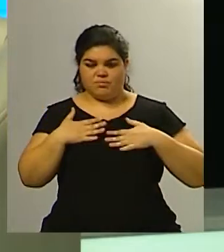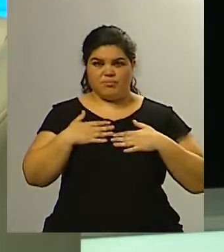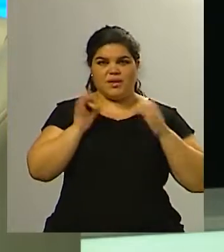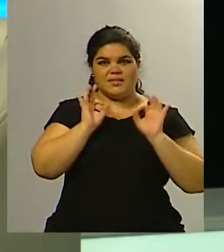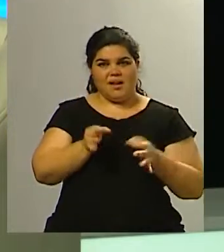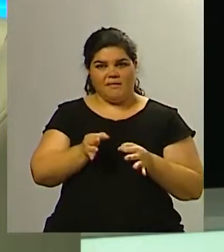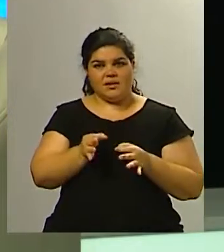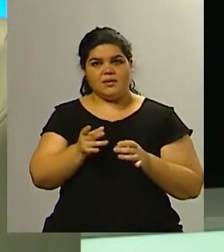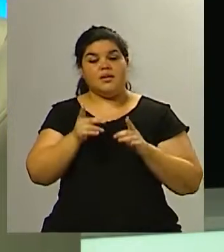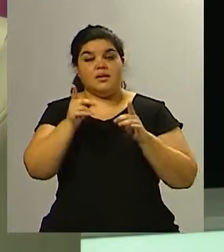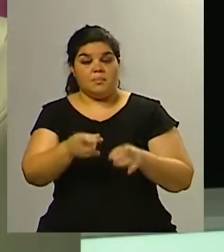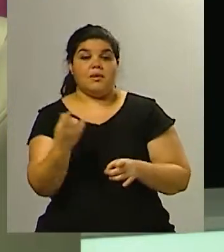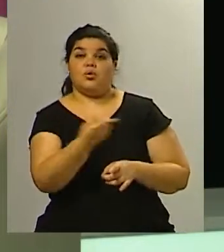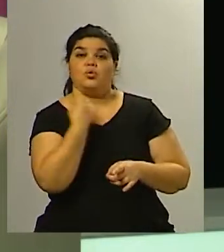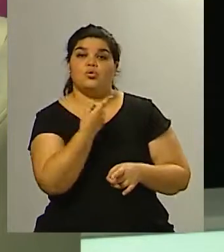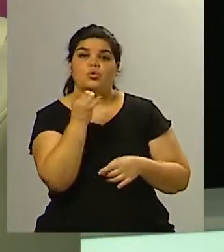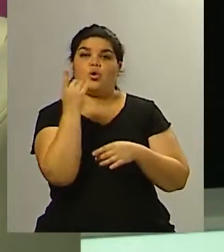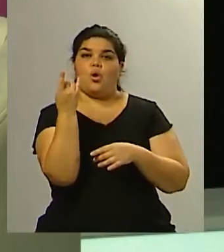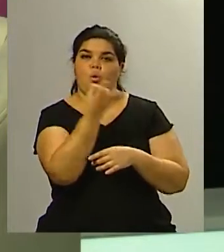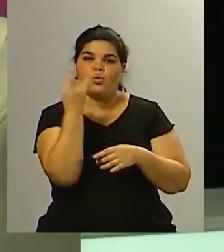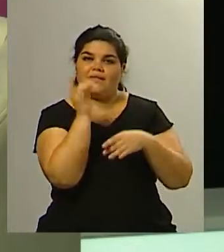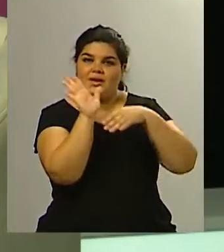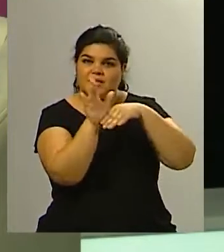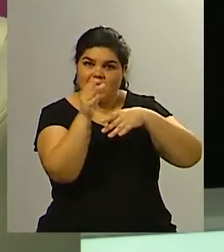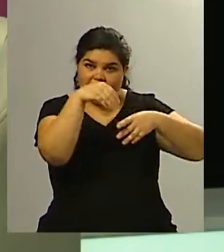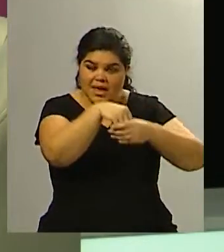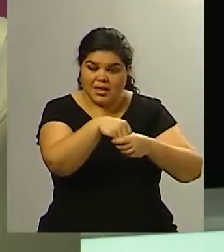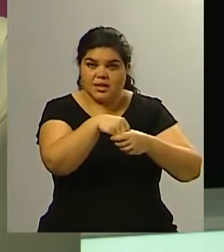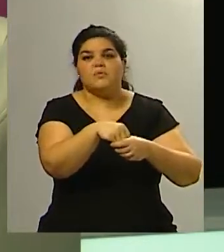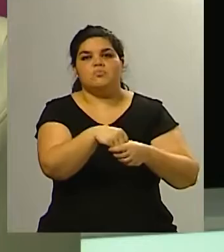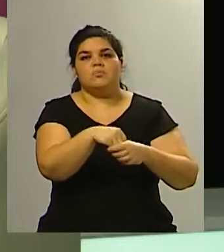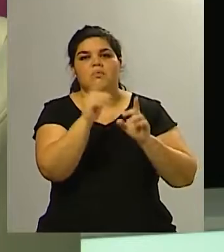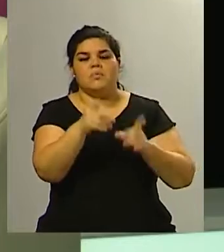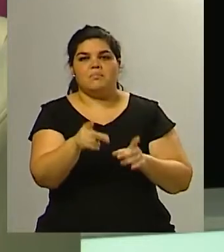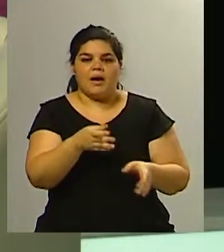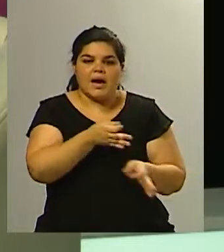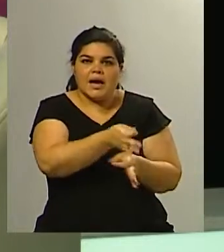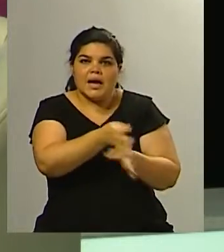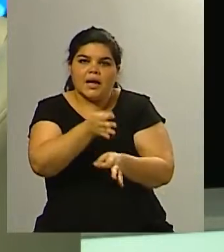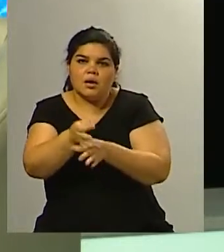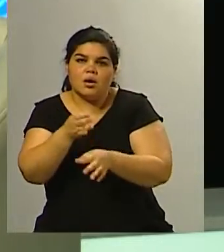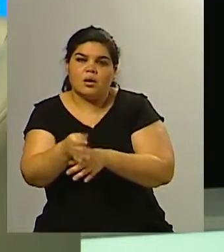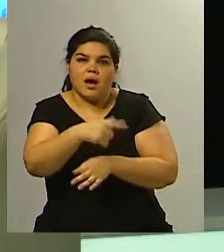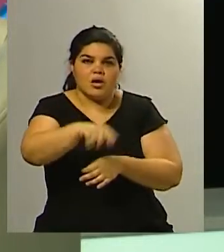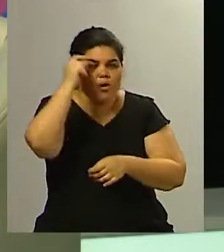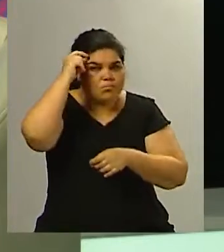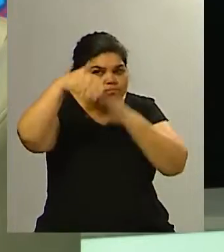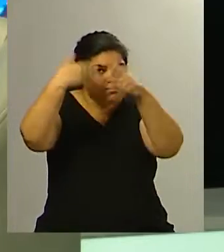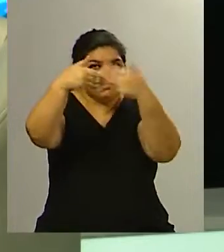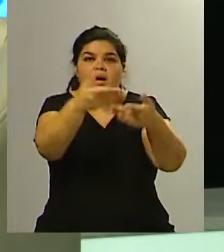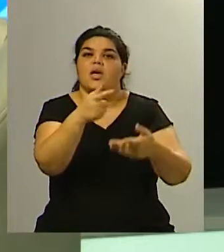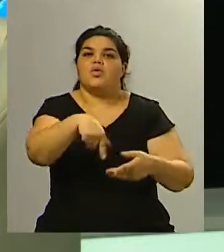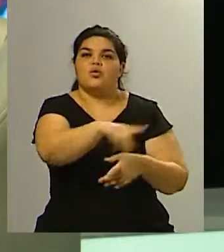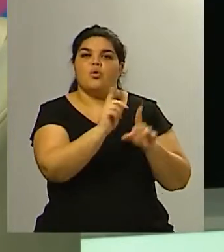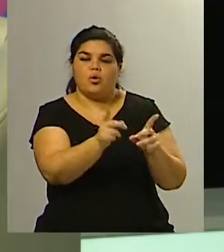universidad, que tenemos las carreras con formación docente, puedan estar en terreno, pudiendo hacer sus prácticas